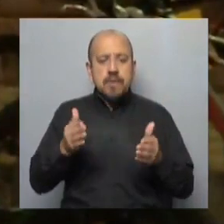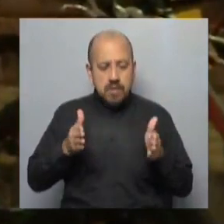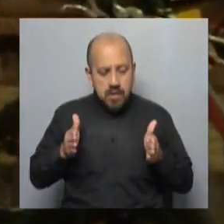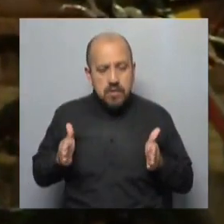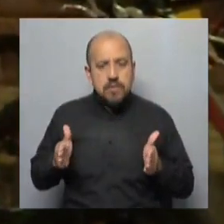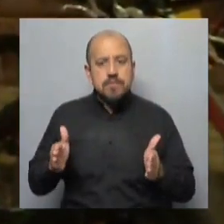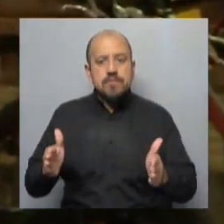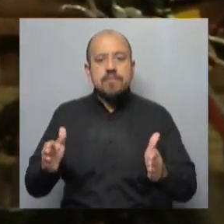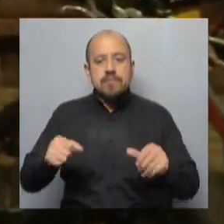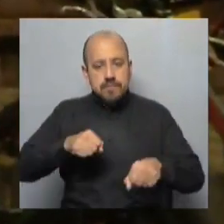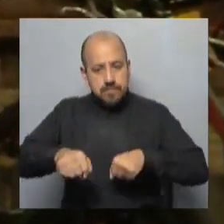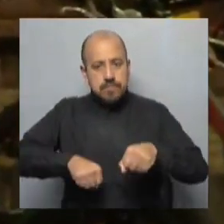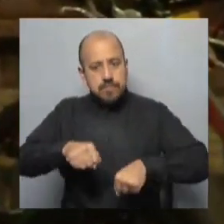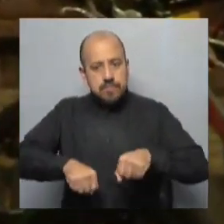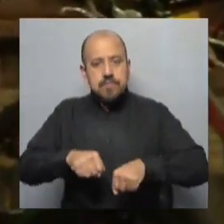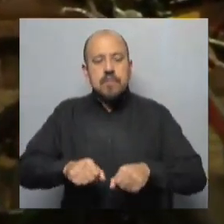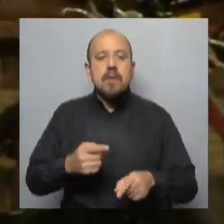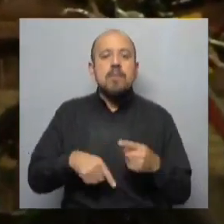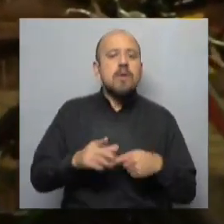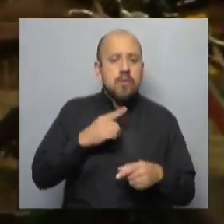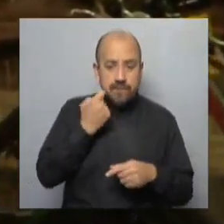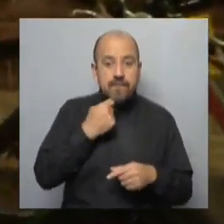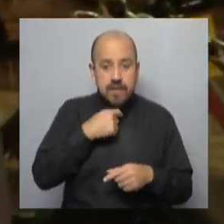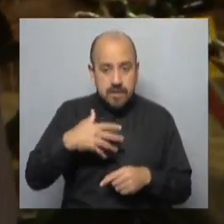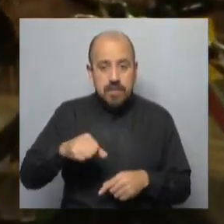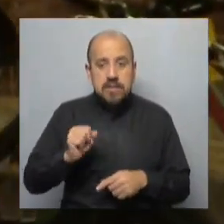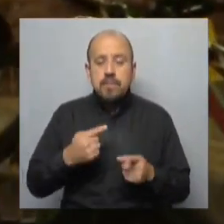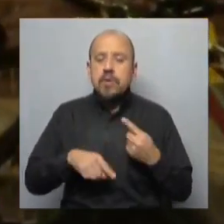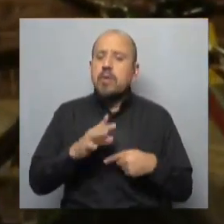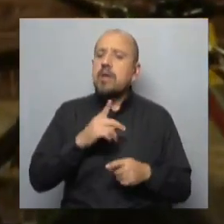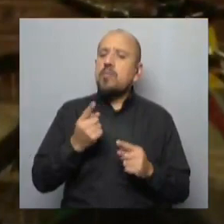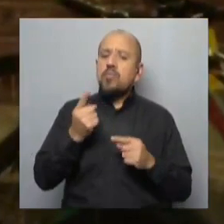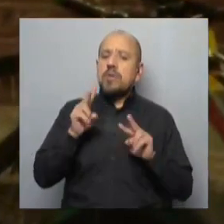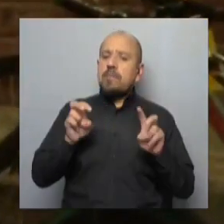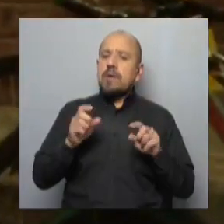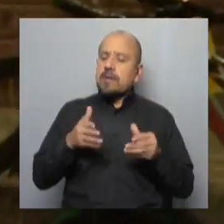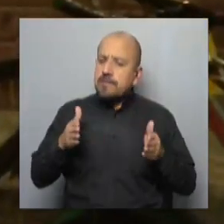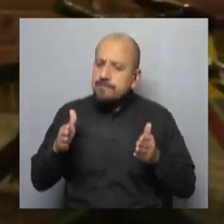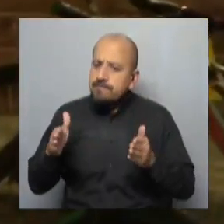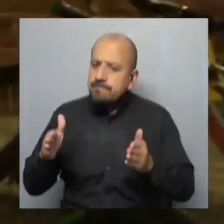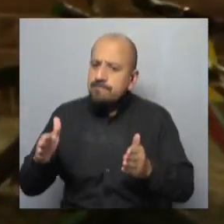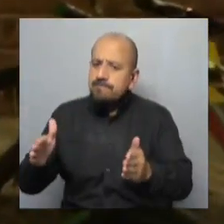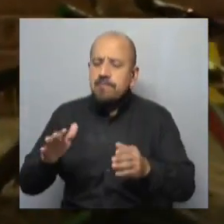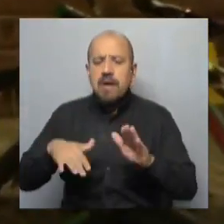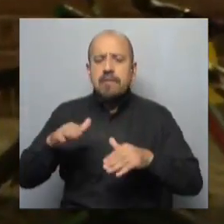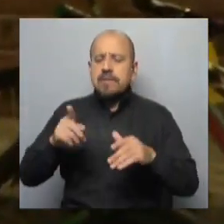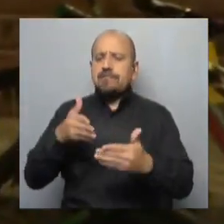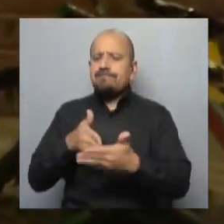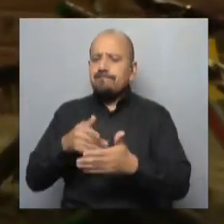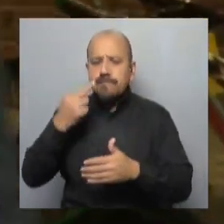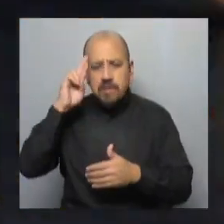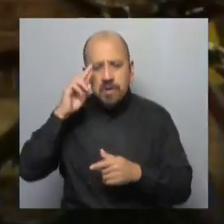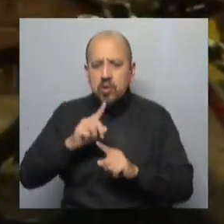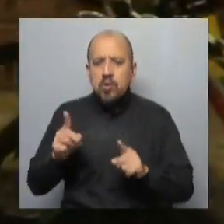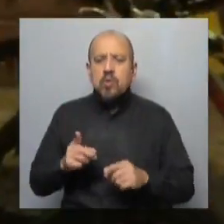pero igual se hace falta más por supuesto pero hay un tema con la bicisenda y es que muchas veces no se respeta como lo vive